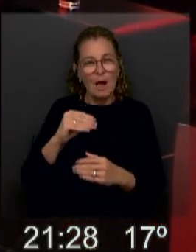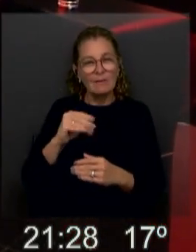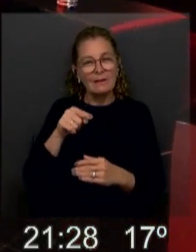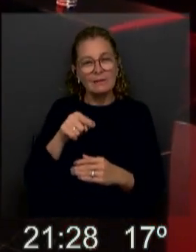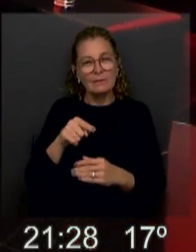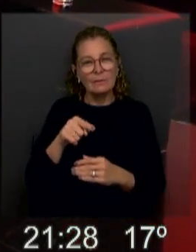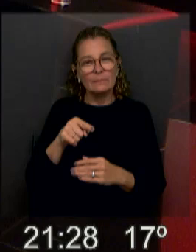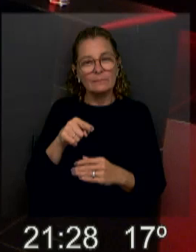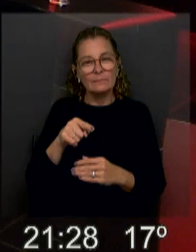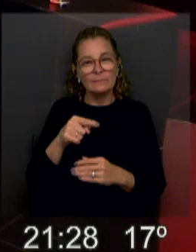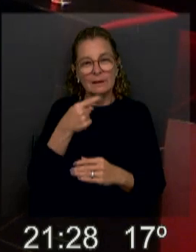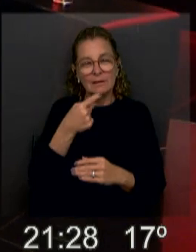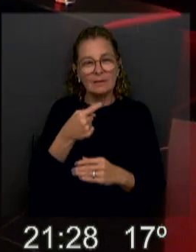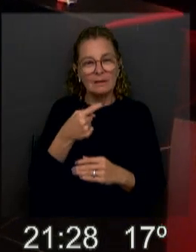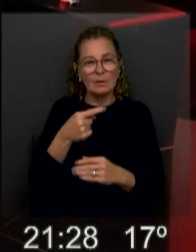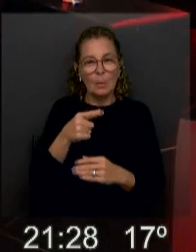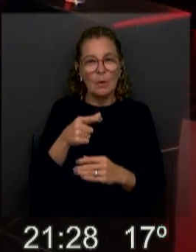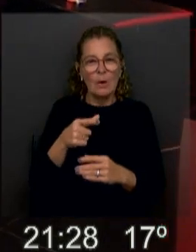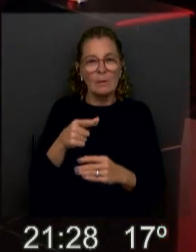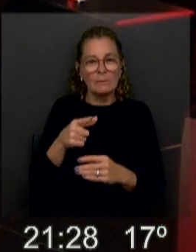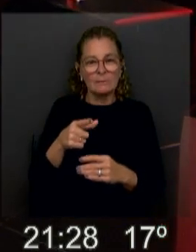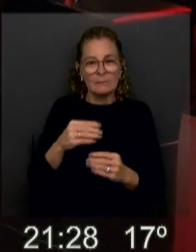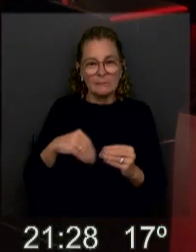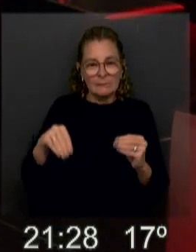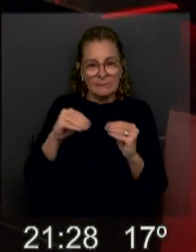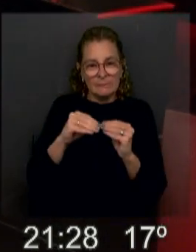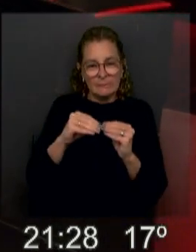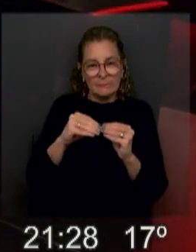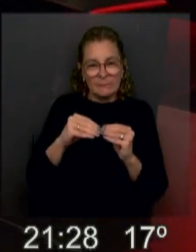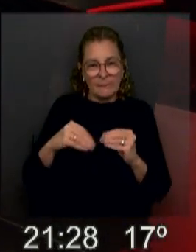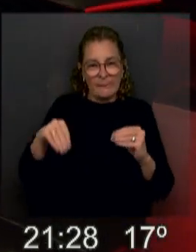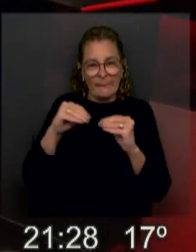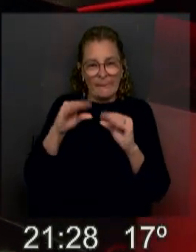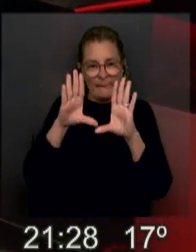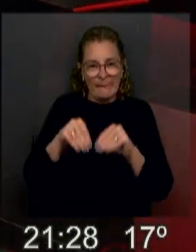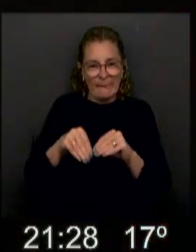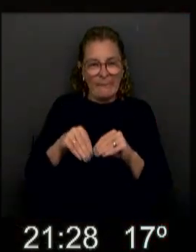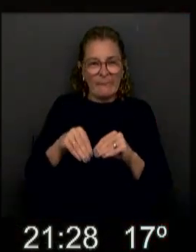Porque ustedes decidieron hacer, o sea, crear una obra completa, digamos. Y hasta